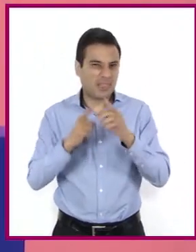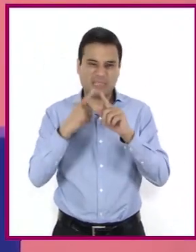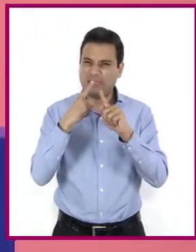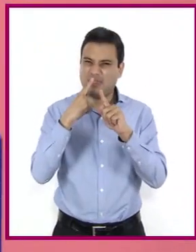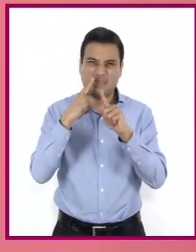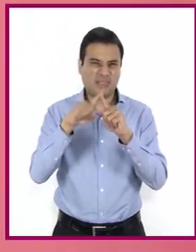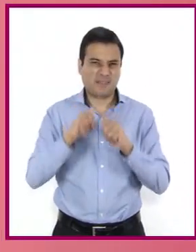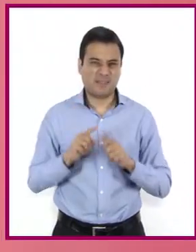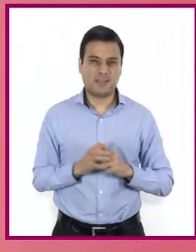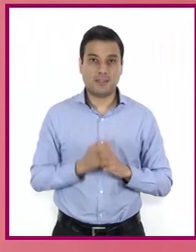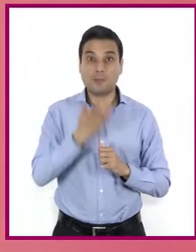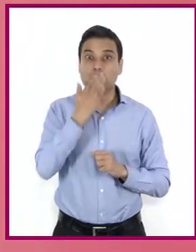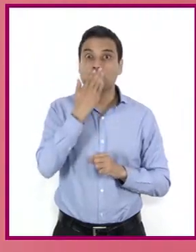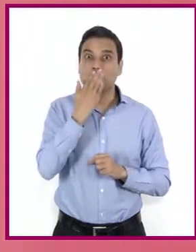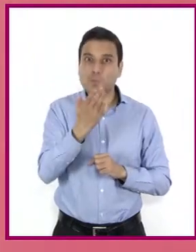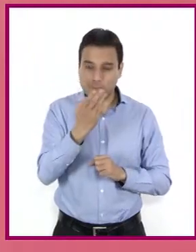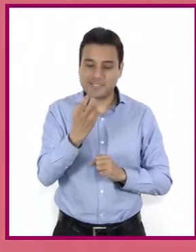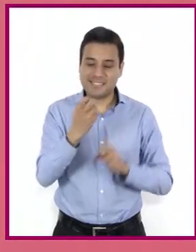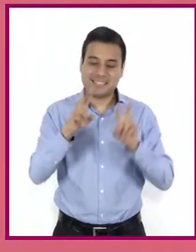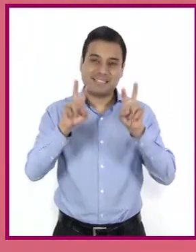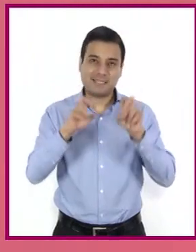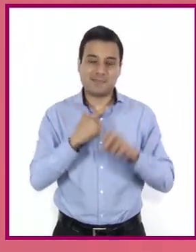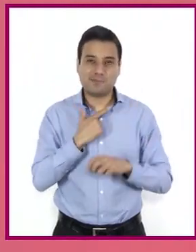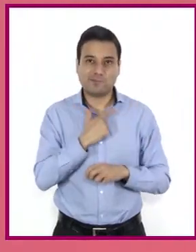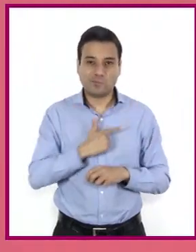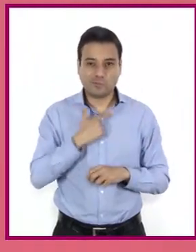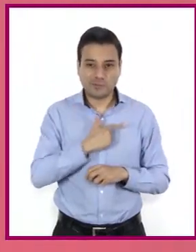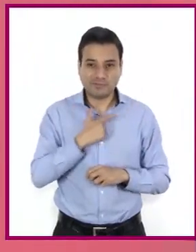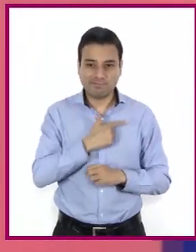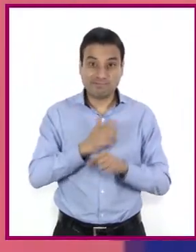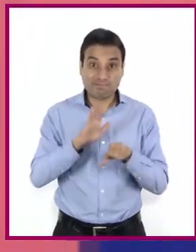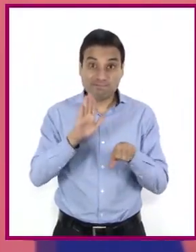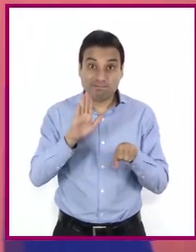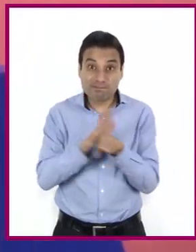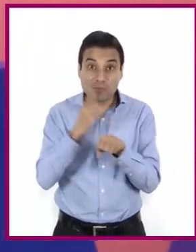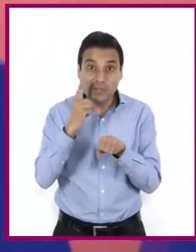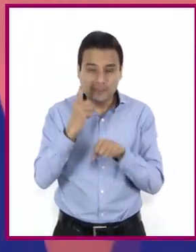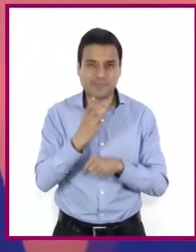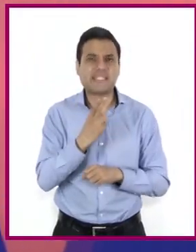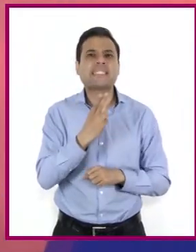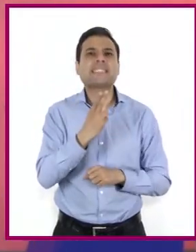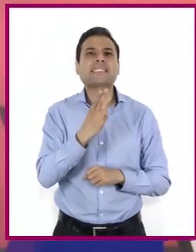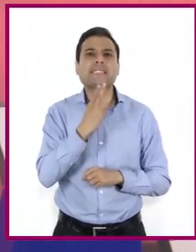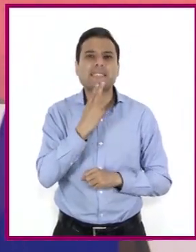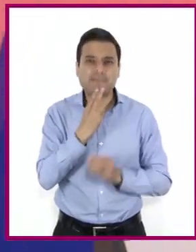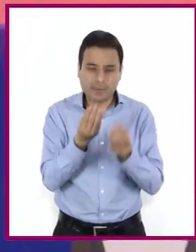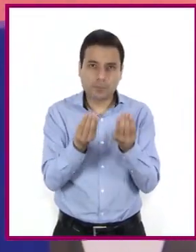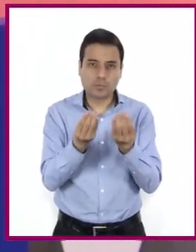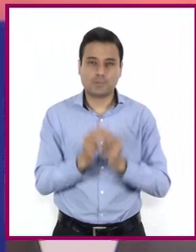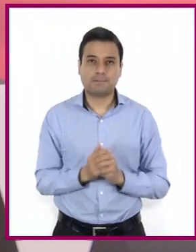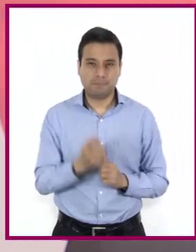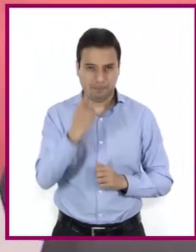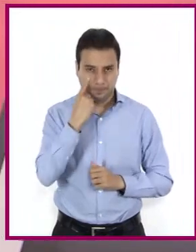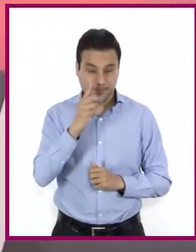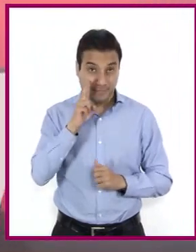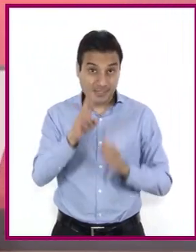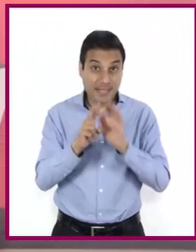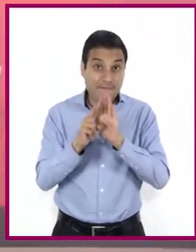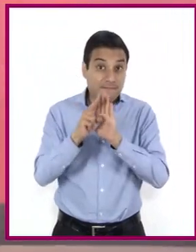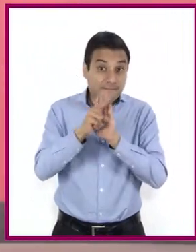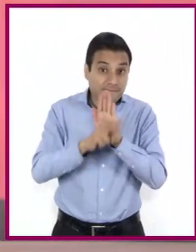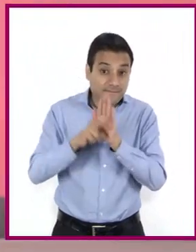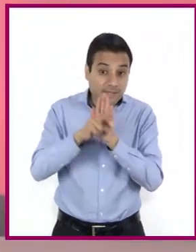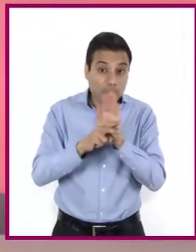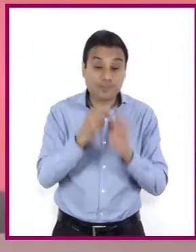Qué bueno que vamos a hablar sobre ese tema, profesora, porque creo que nos puede ser útil a varios. ¿Qué le parece si vemos un video donde unas